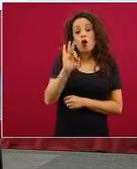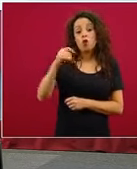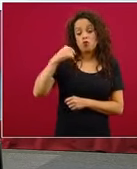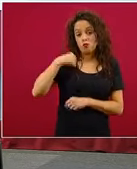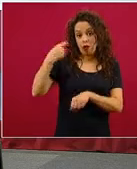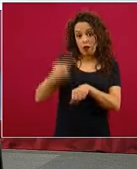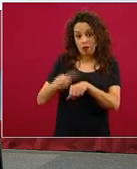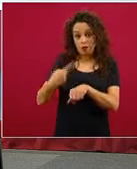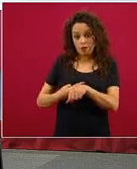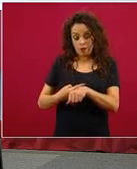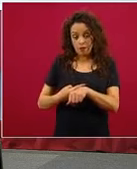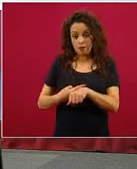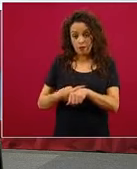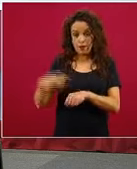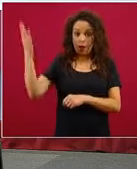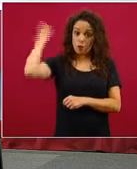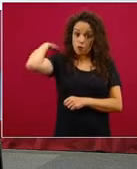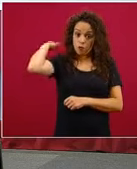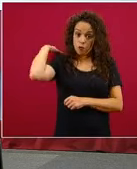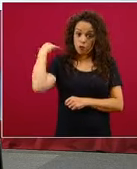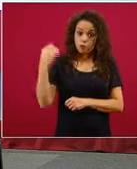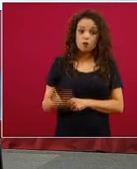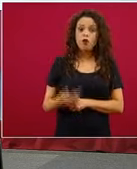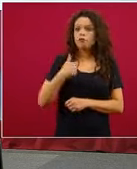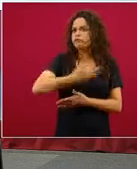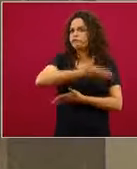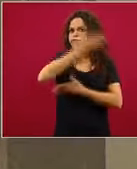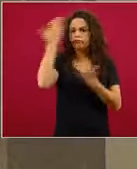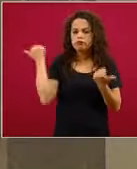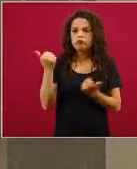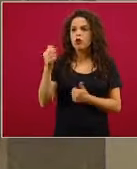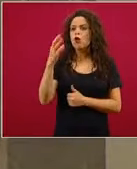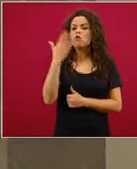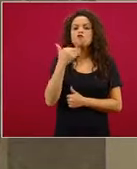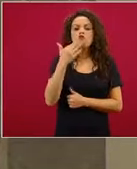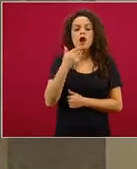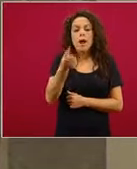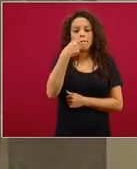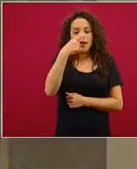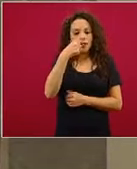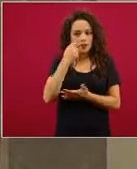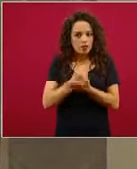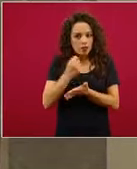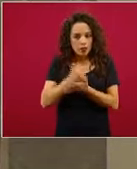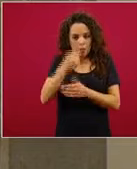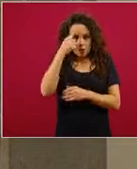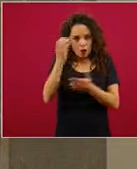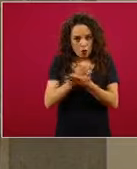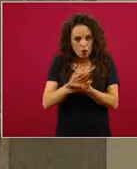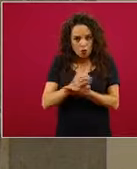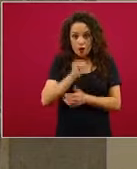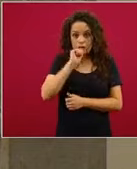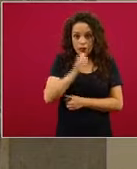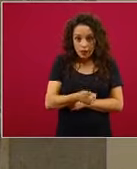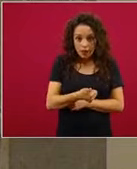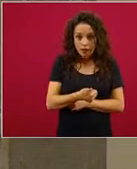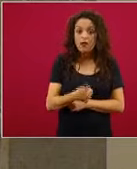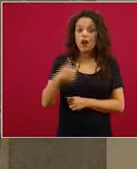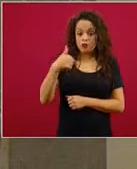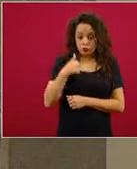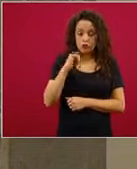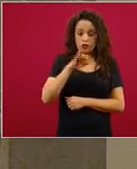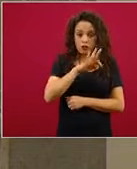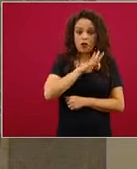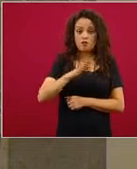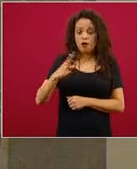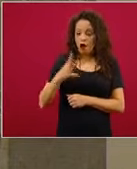pulmonar y no estoy diagnosticada y no estoy tratada, no estoy tomando mi medicamento, entonces yo puedo